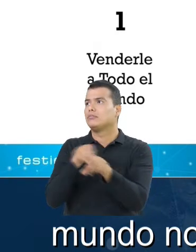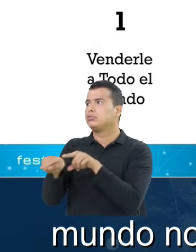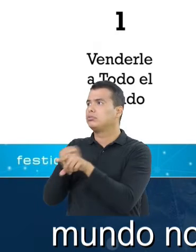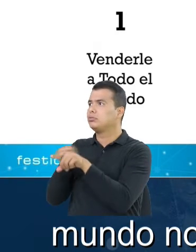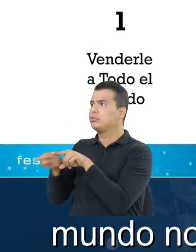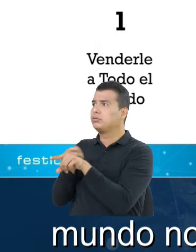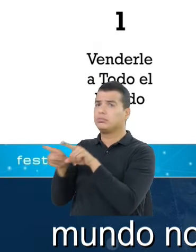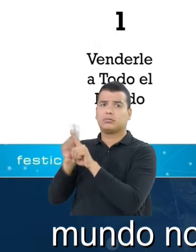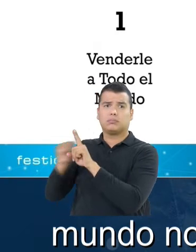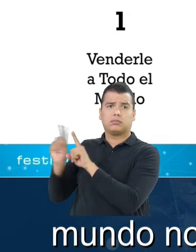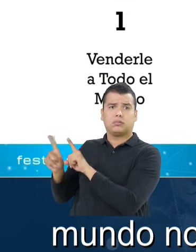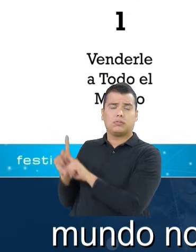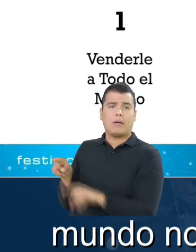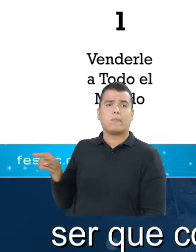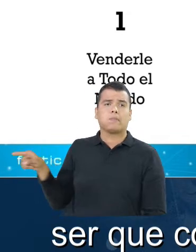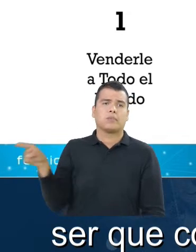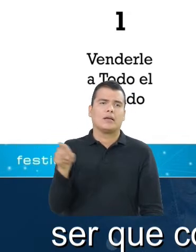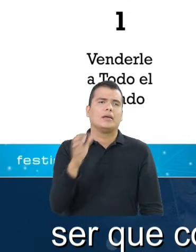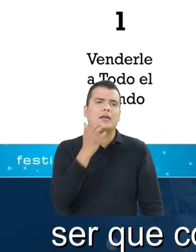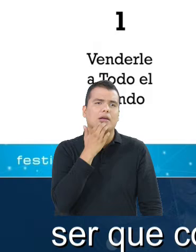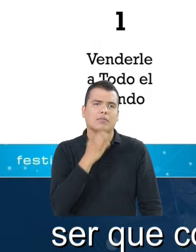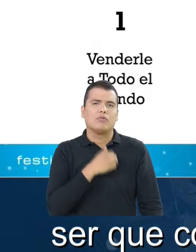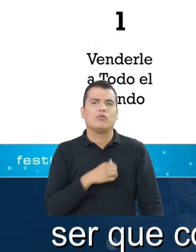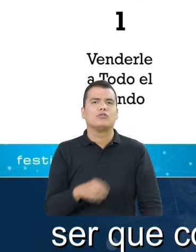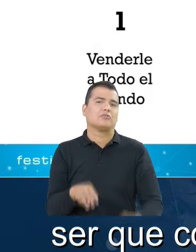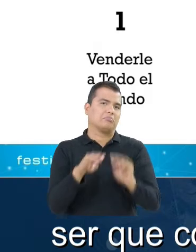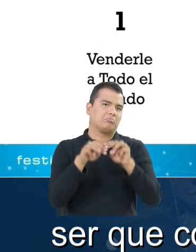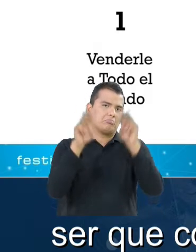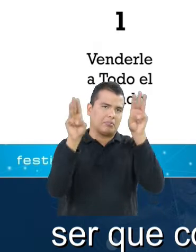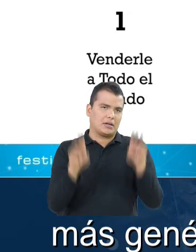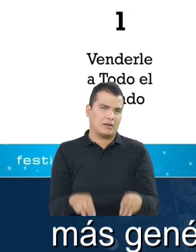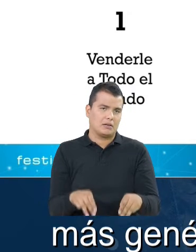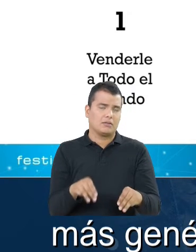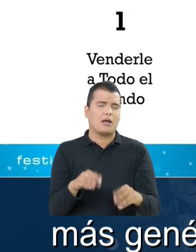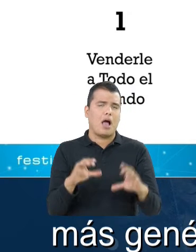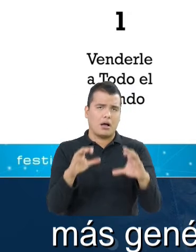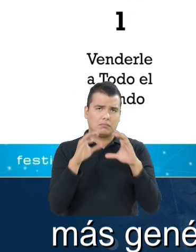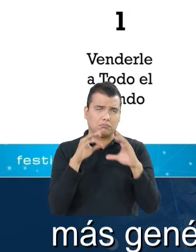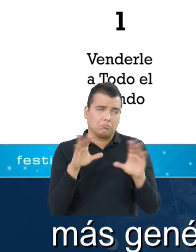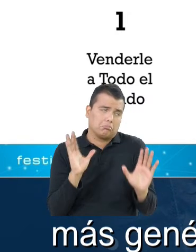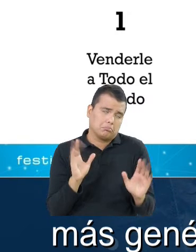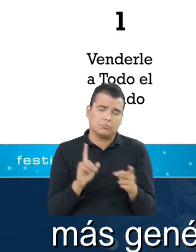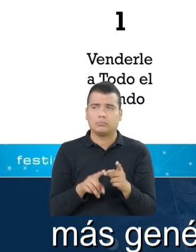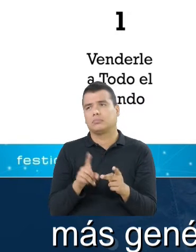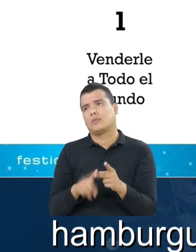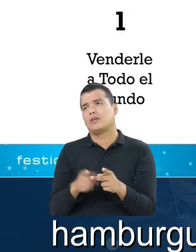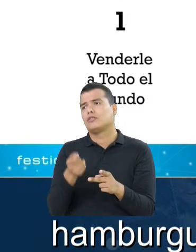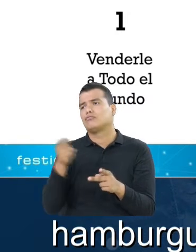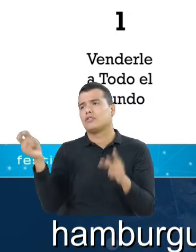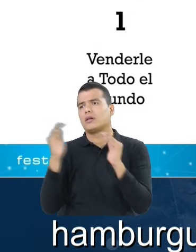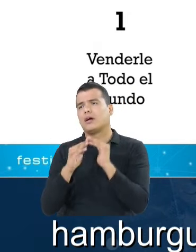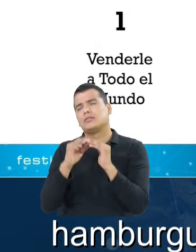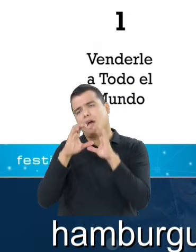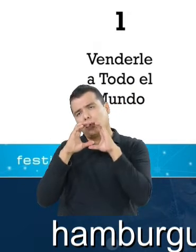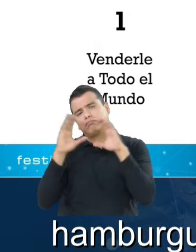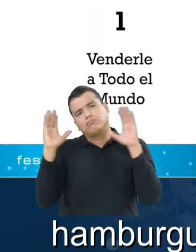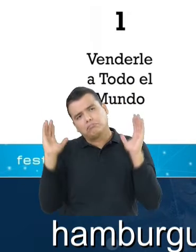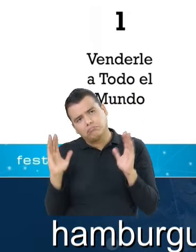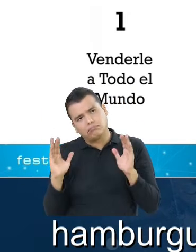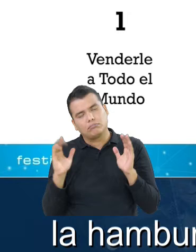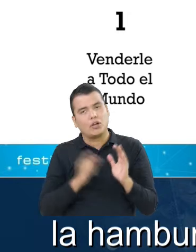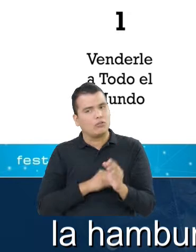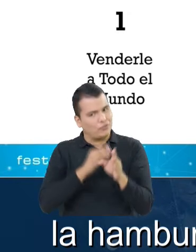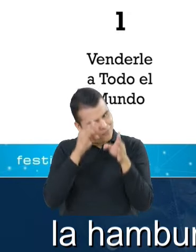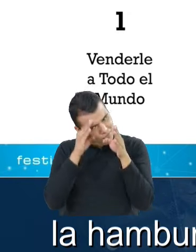genéricos, como nuevamente una hamburguesa de McDonald's es súper genérica, la hamburguesa de la esquina es súper genérica, pero si yo me enfoco en darle